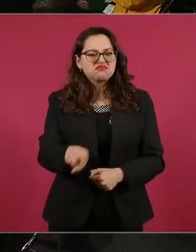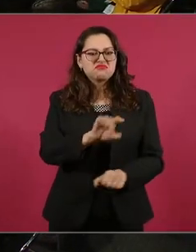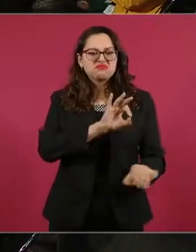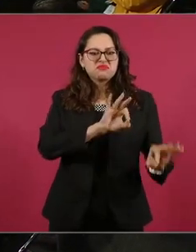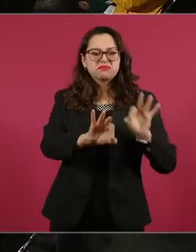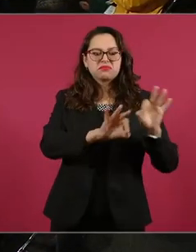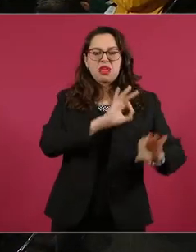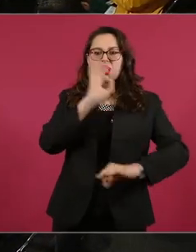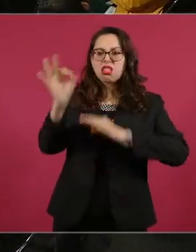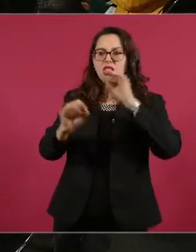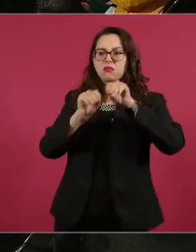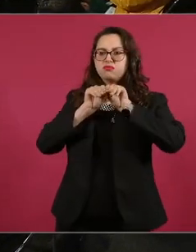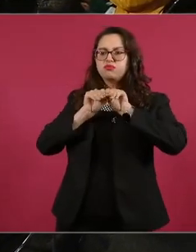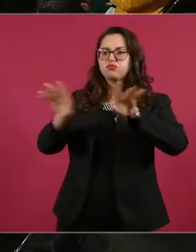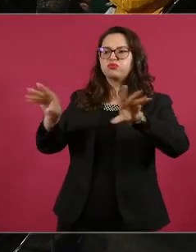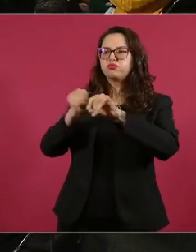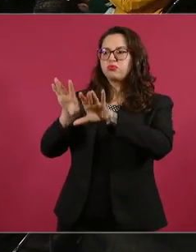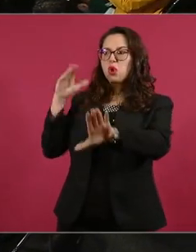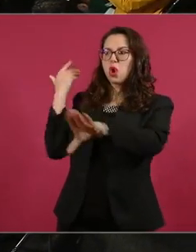sucias